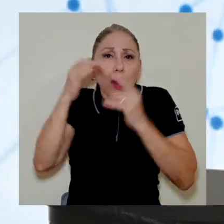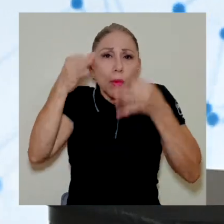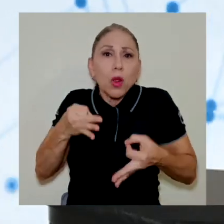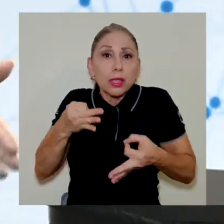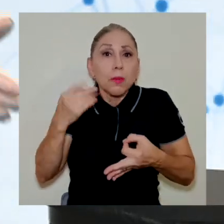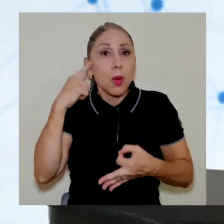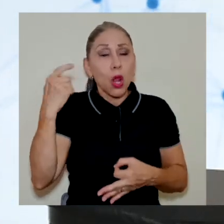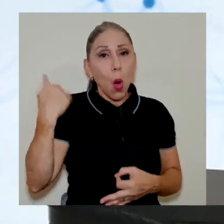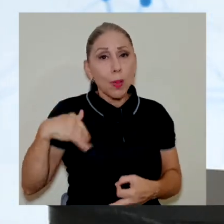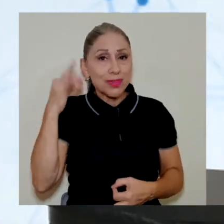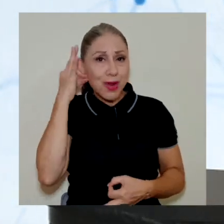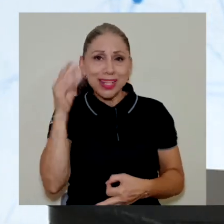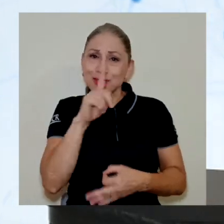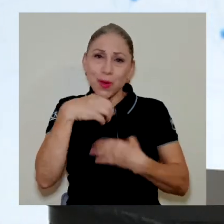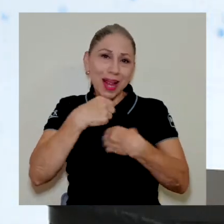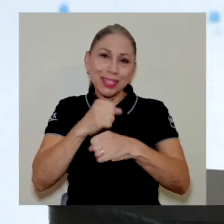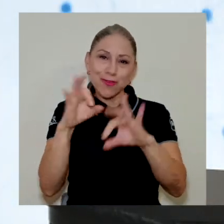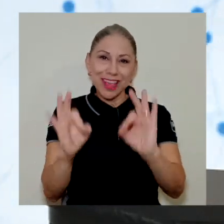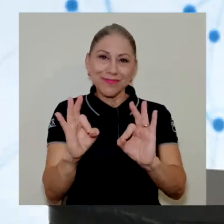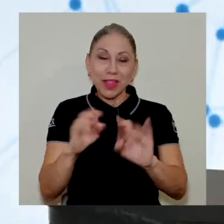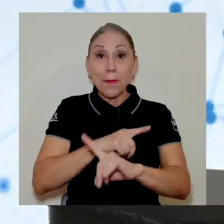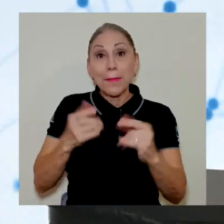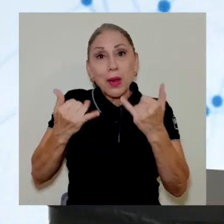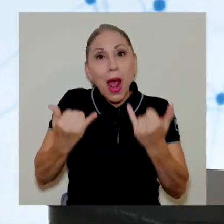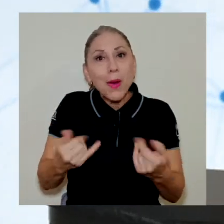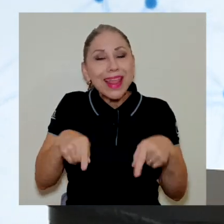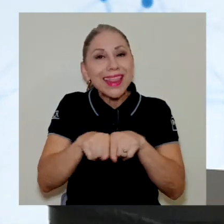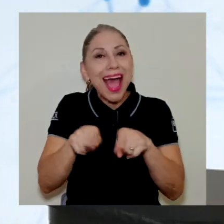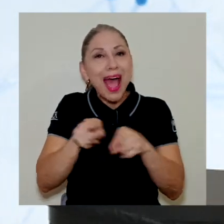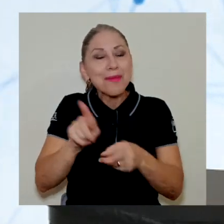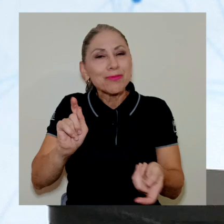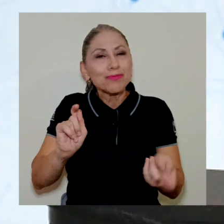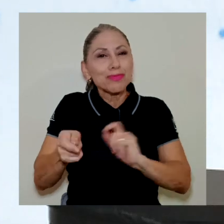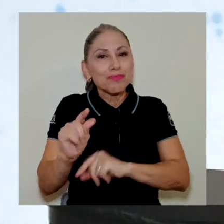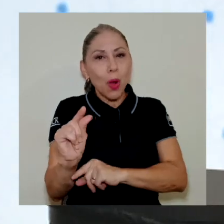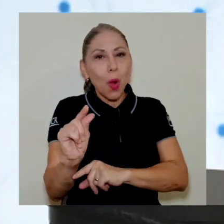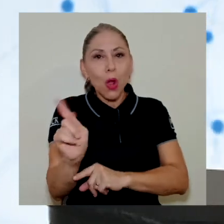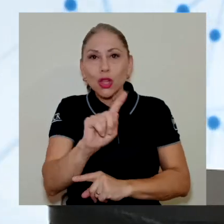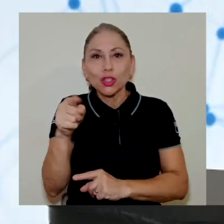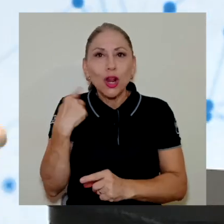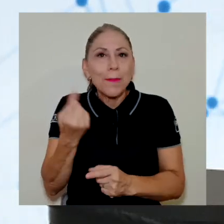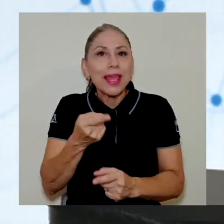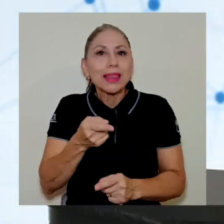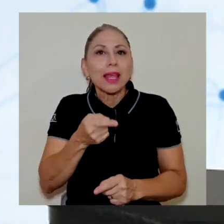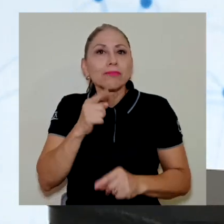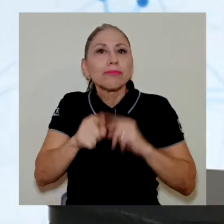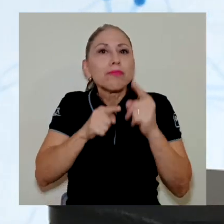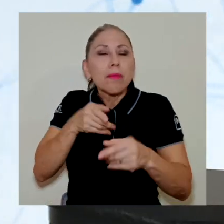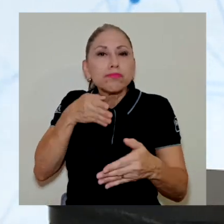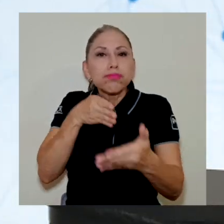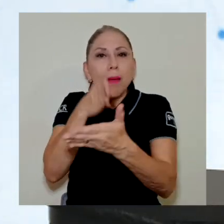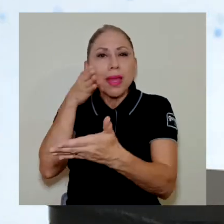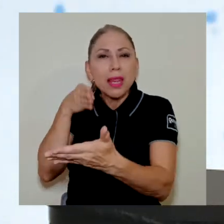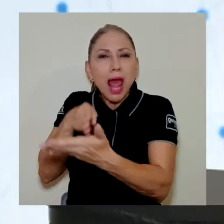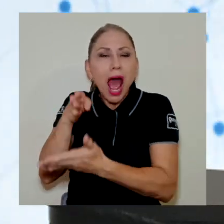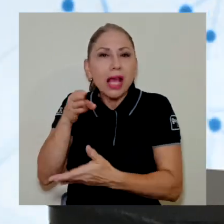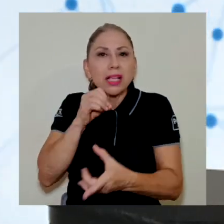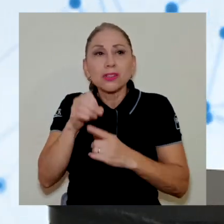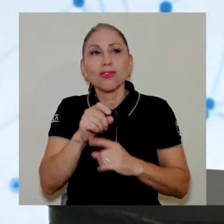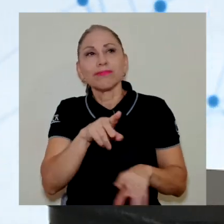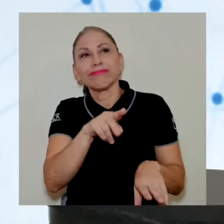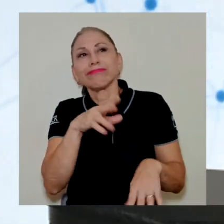no lo han hecho bien. Pero ahora también ha variado un poco, ¿verdad? Ya no son solo las amenazas, ¿verdad?,